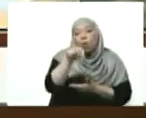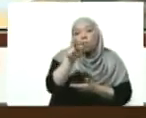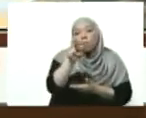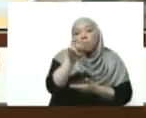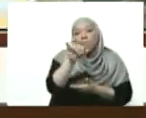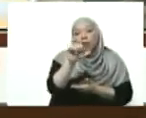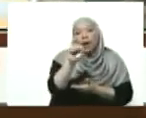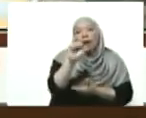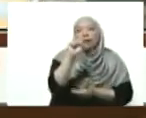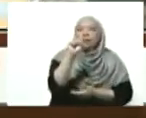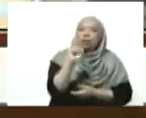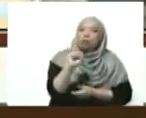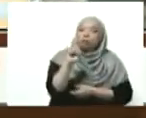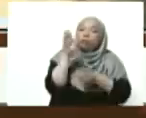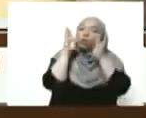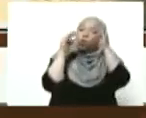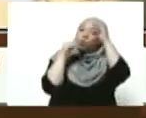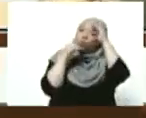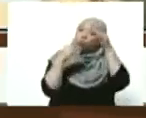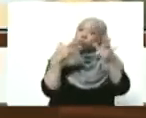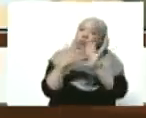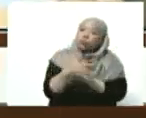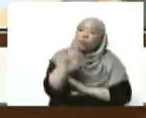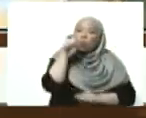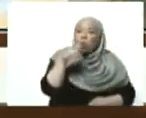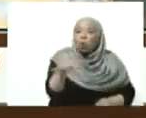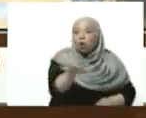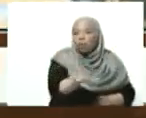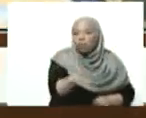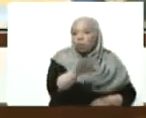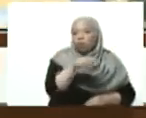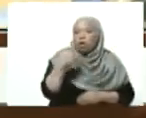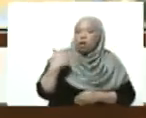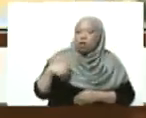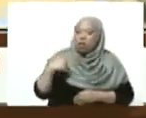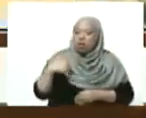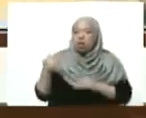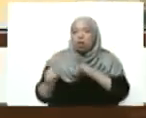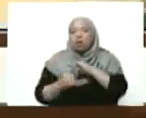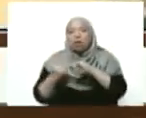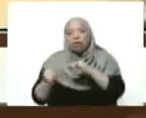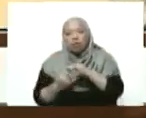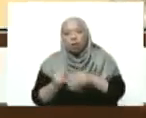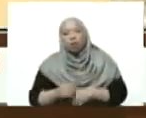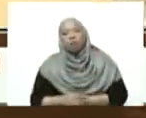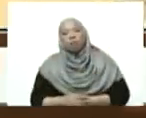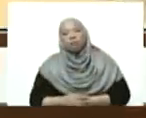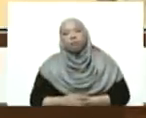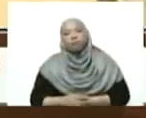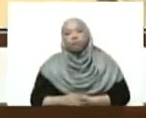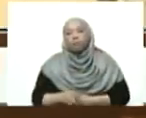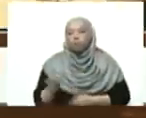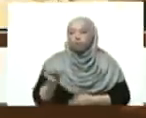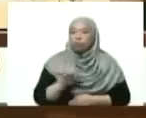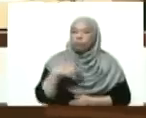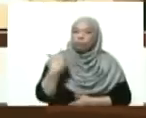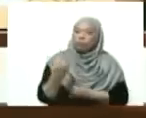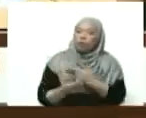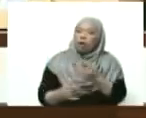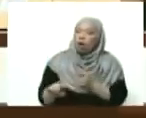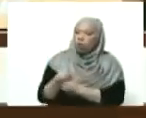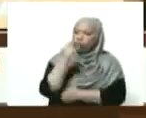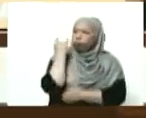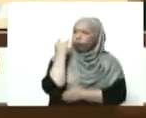a que se tiende ese puente con el pueblo argentino, con las institucionalidades argentinas, que no debemos caer en la